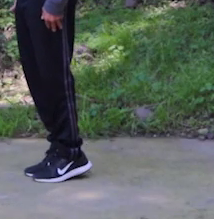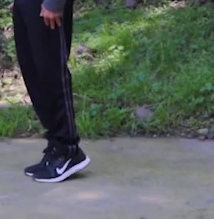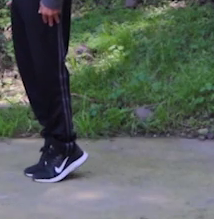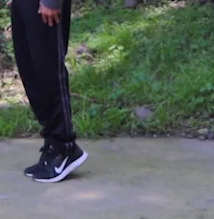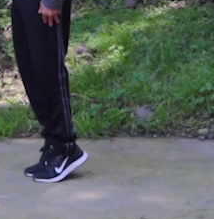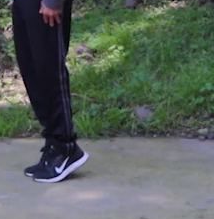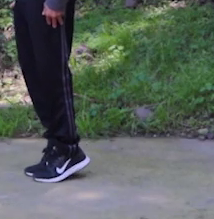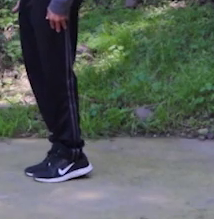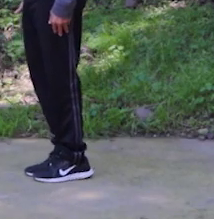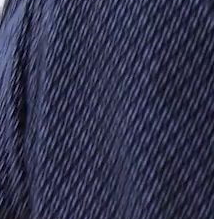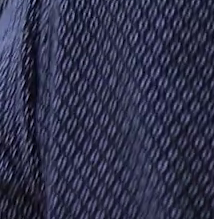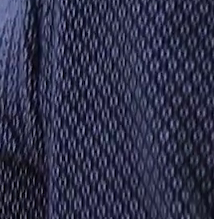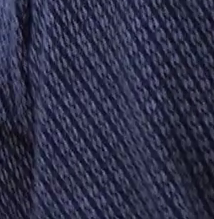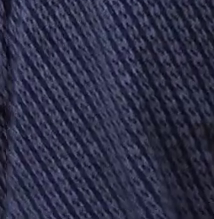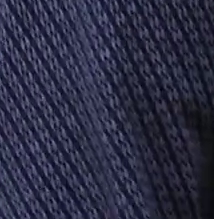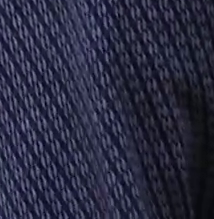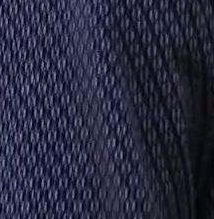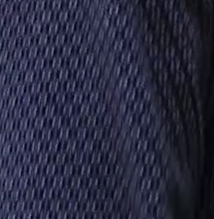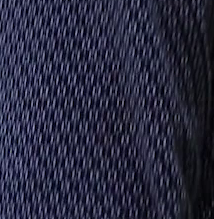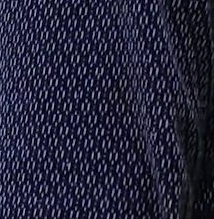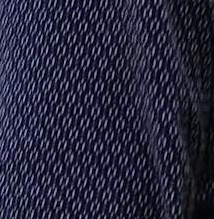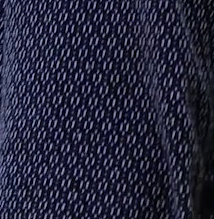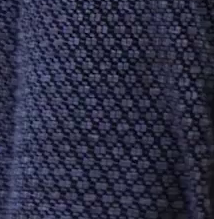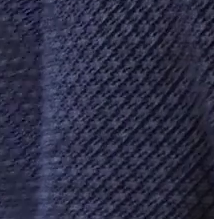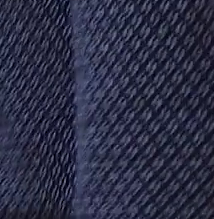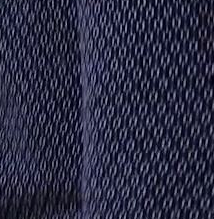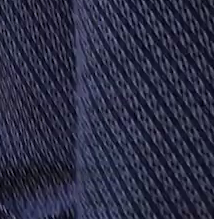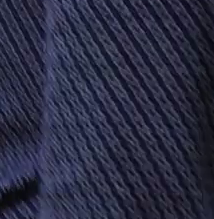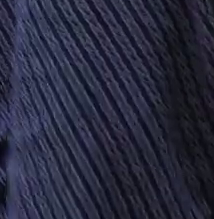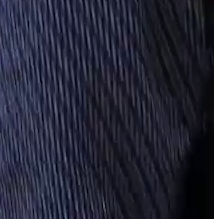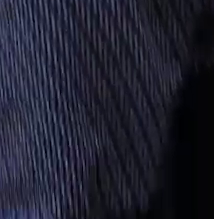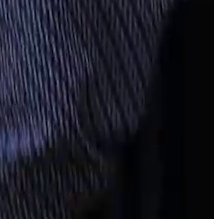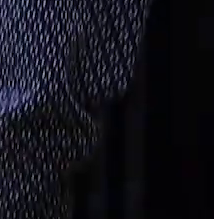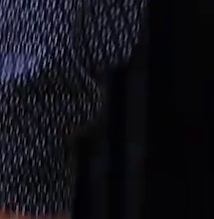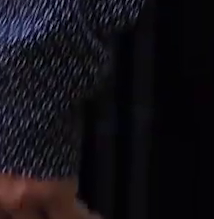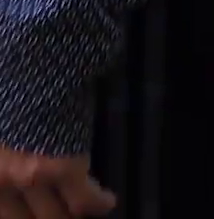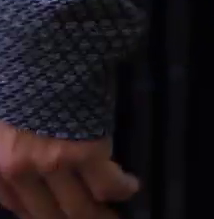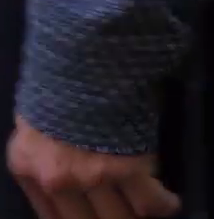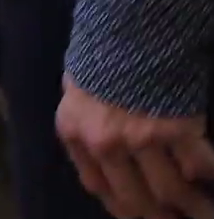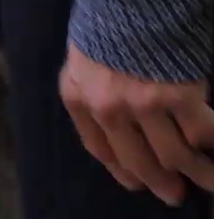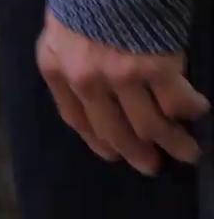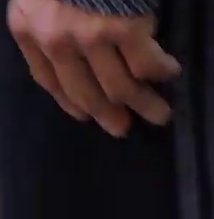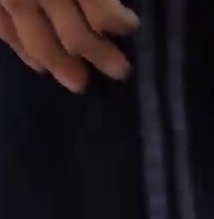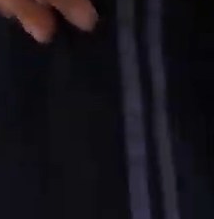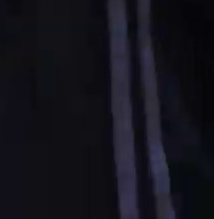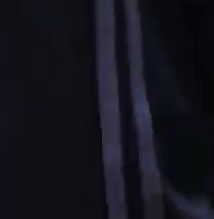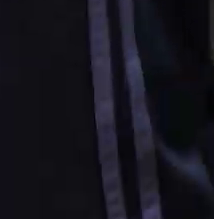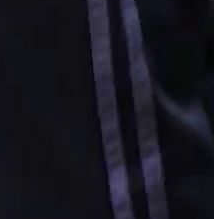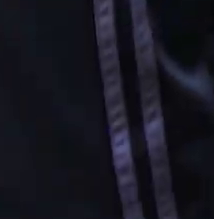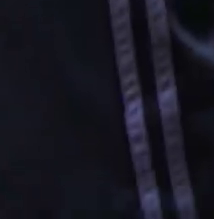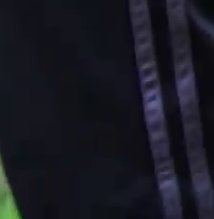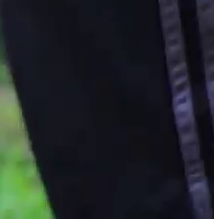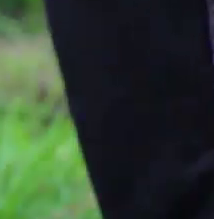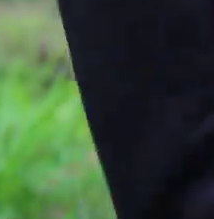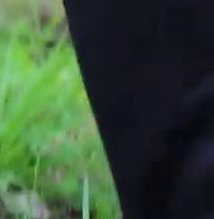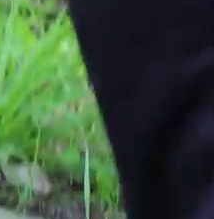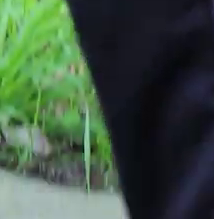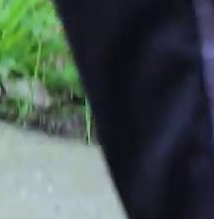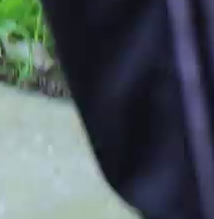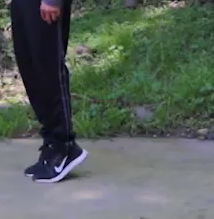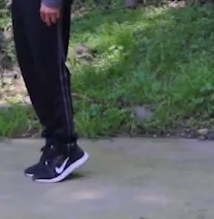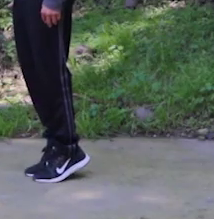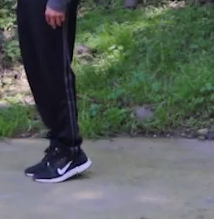elevar nuestros talones. Sin flexionar las rodillas, nada más vamos a elevar, exacto, nuestros talones. Bien